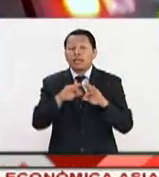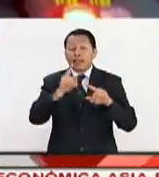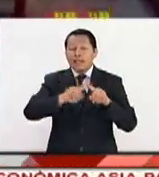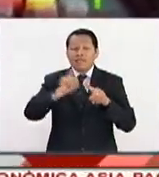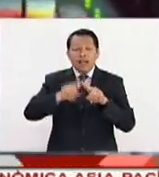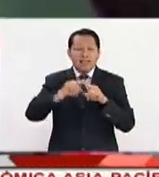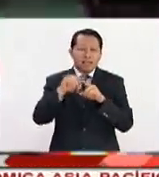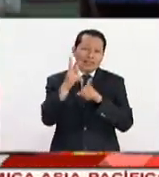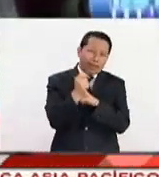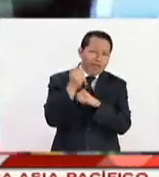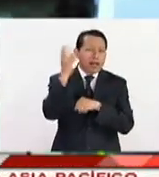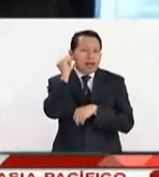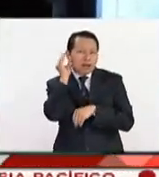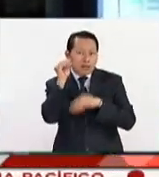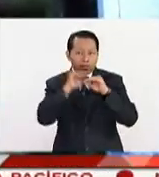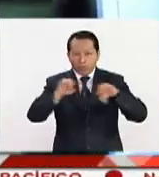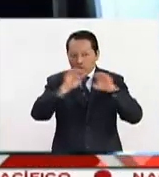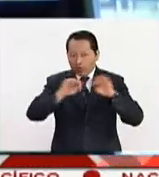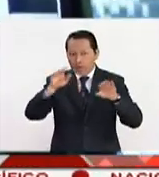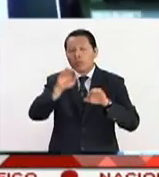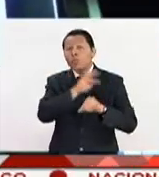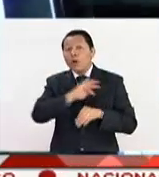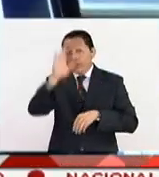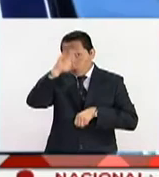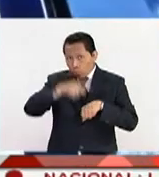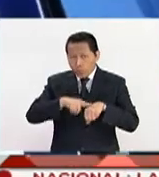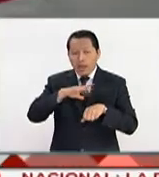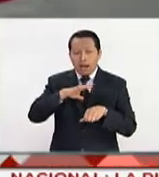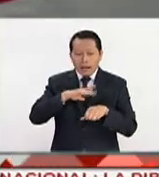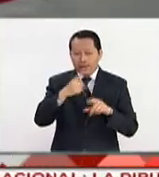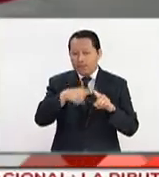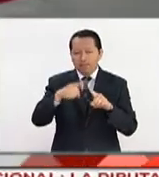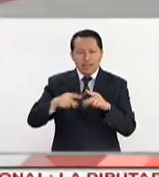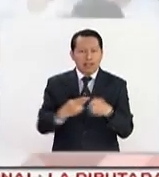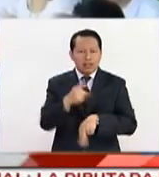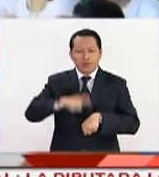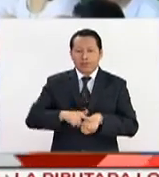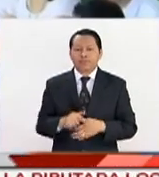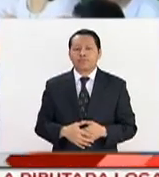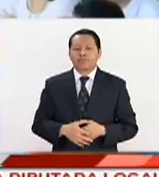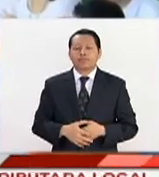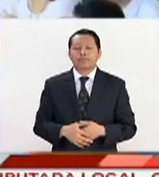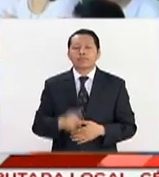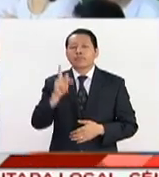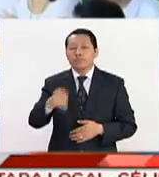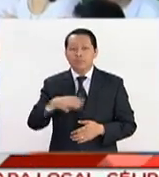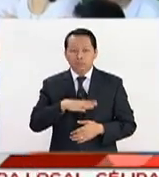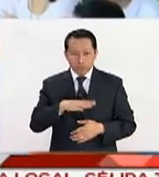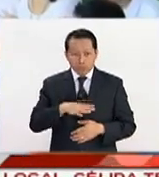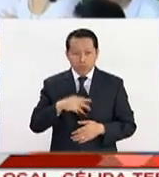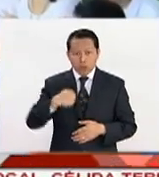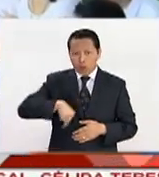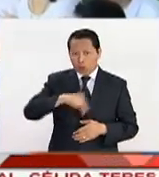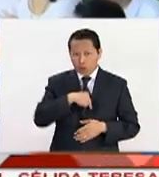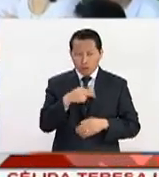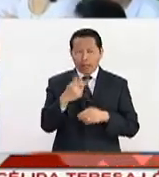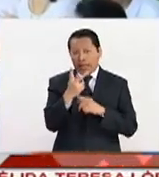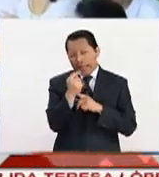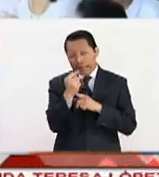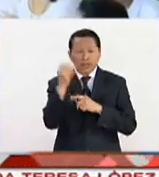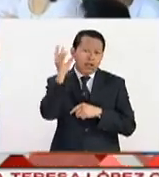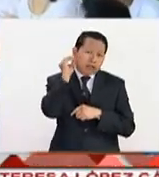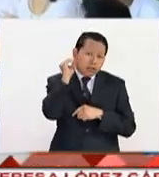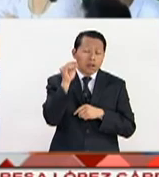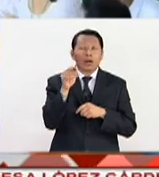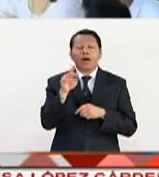públicos y el papel que juegan para fomentar la cultura y la identidad nacional. Los medios públicos asumimos nuestro compromiso con la